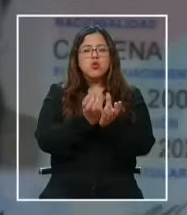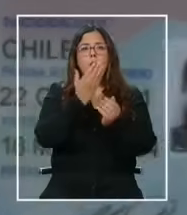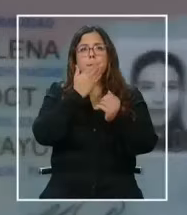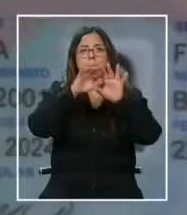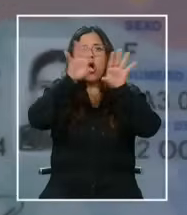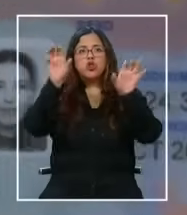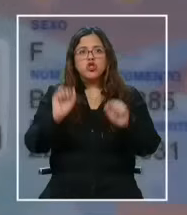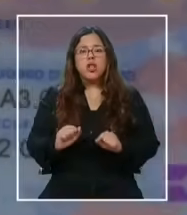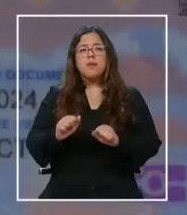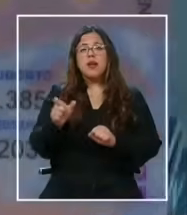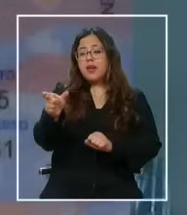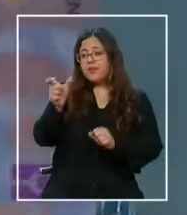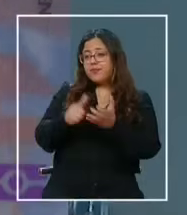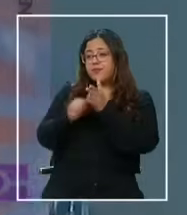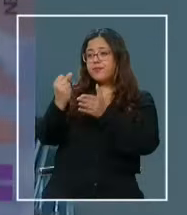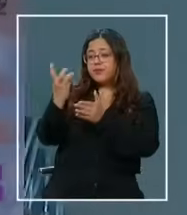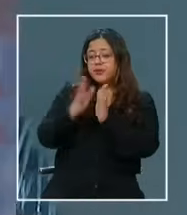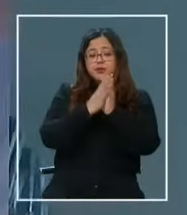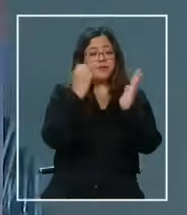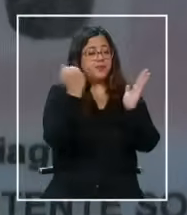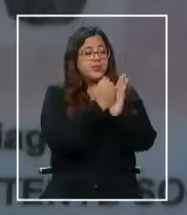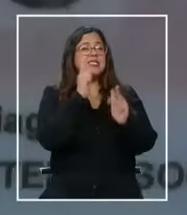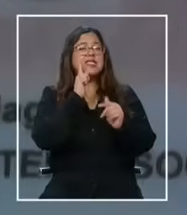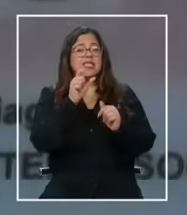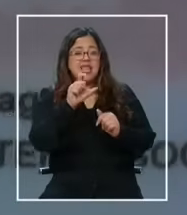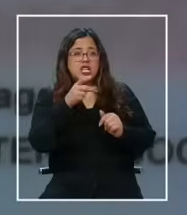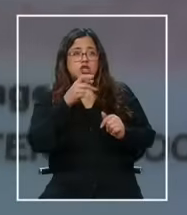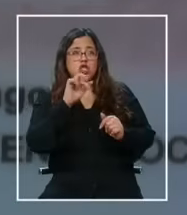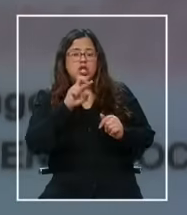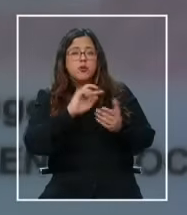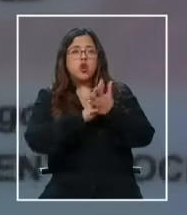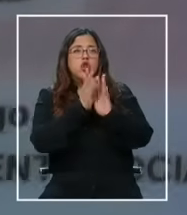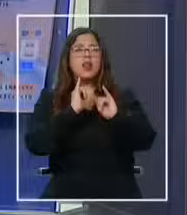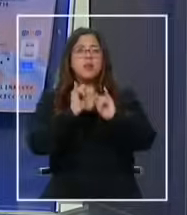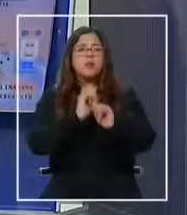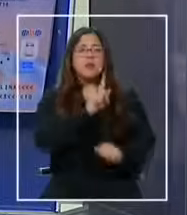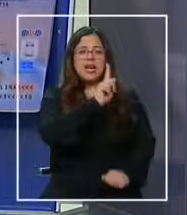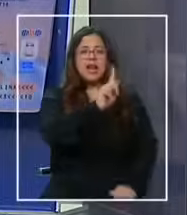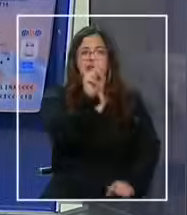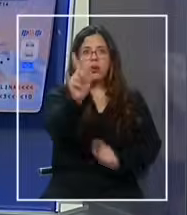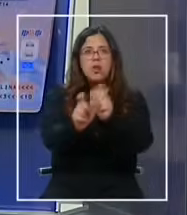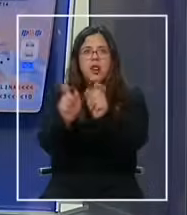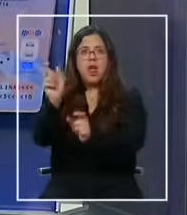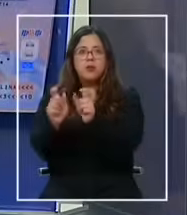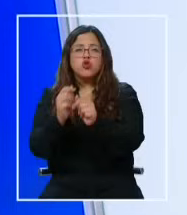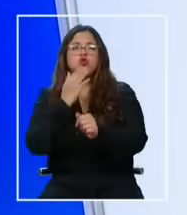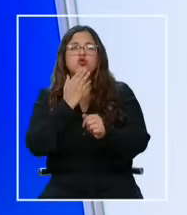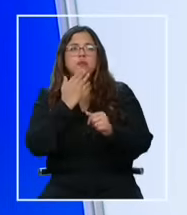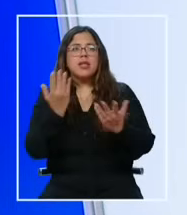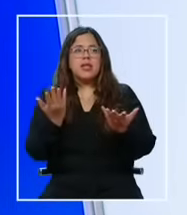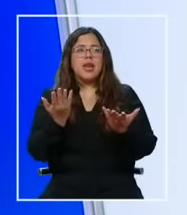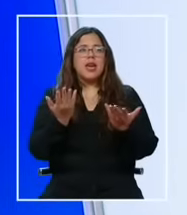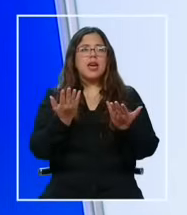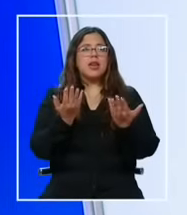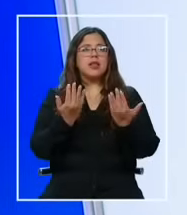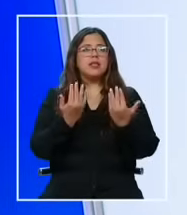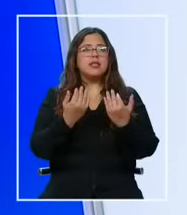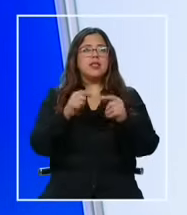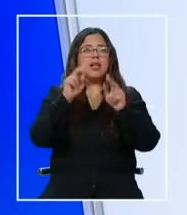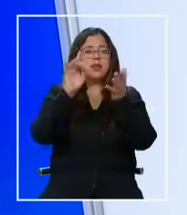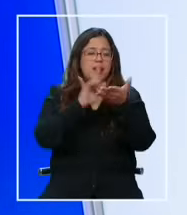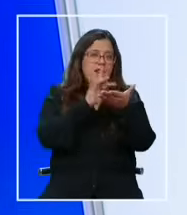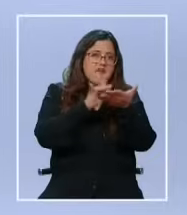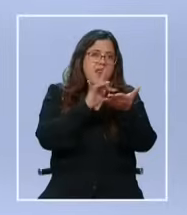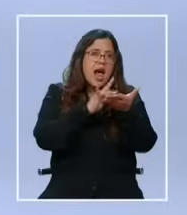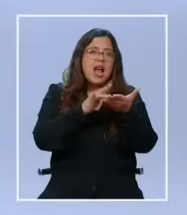sistemas y pasaporte cuentan con un chip que contiene la información de cada persona suma además las iniciales en sistema brile